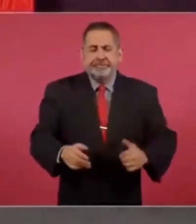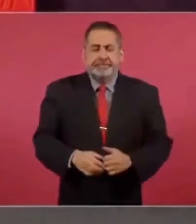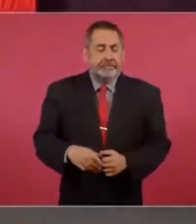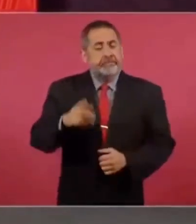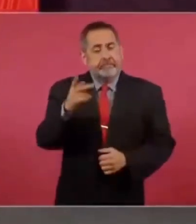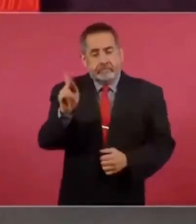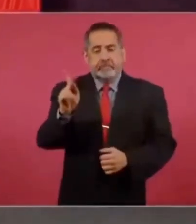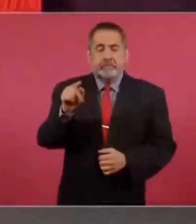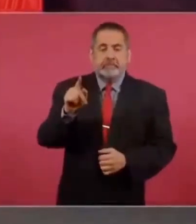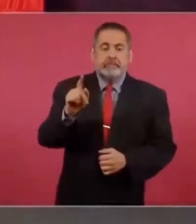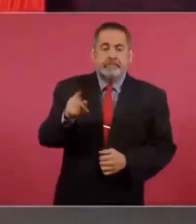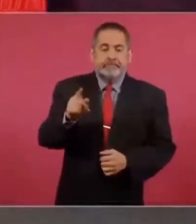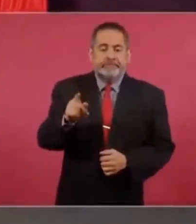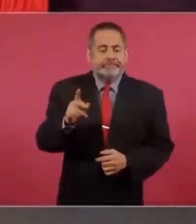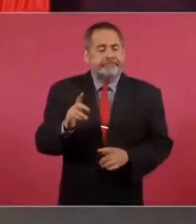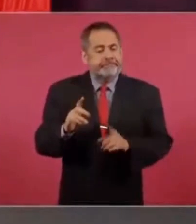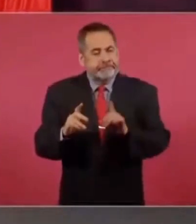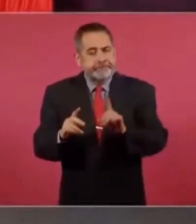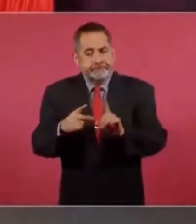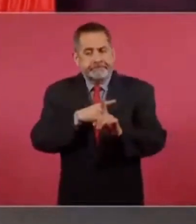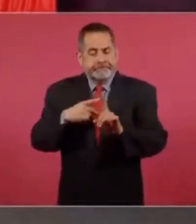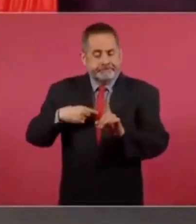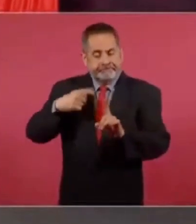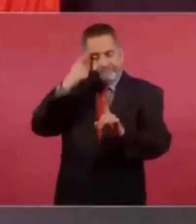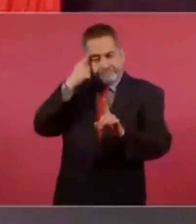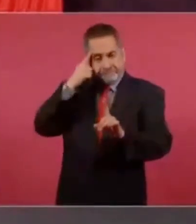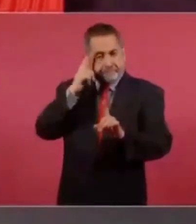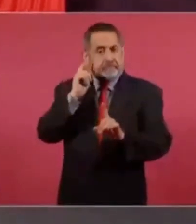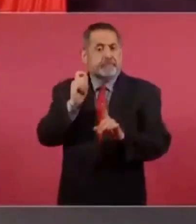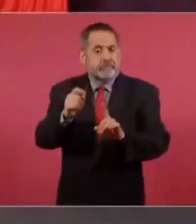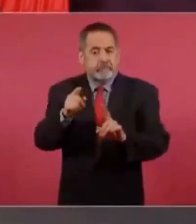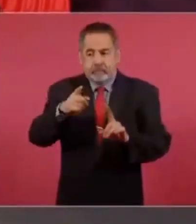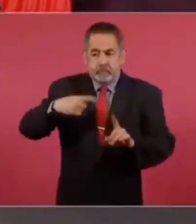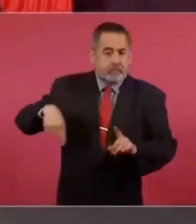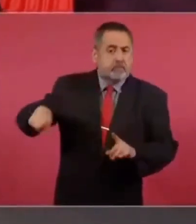Pero tenemos que ir